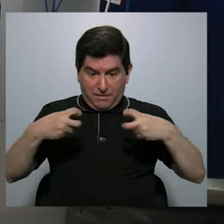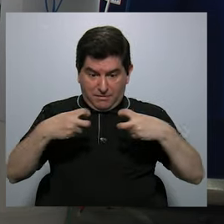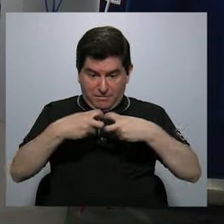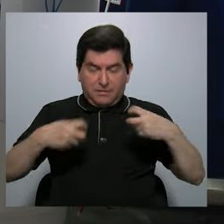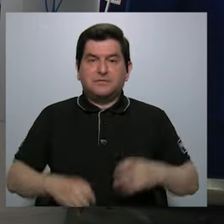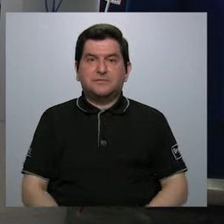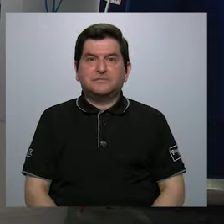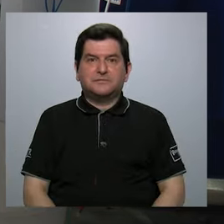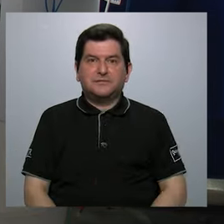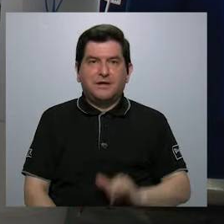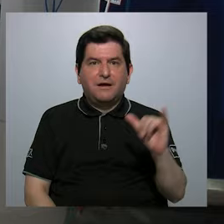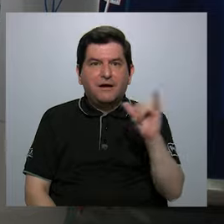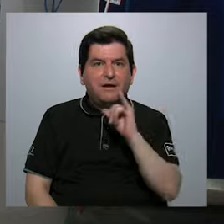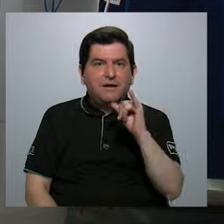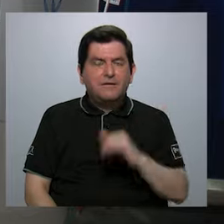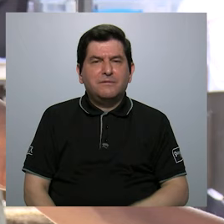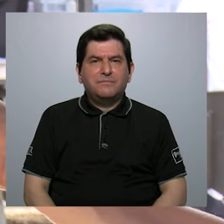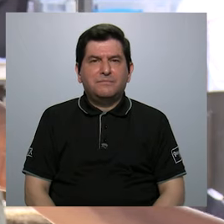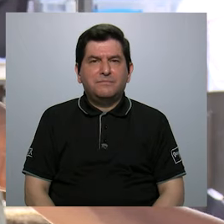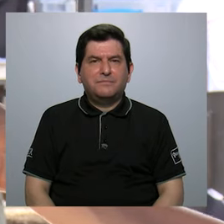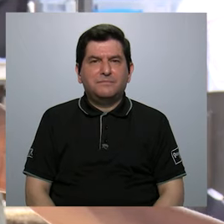me hizo